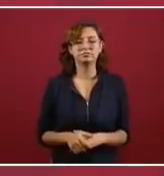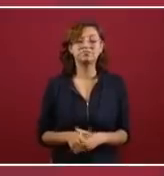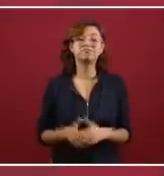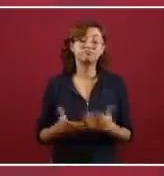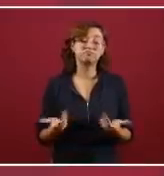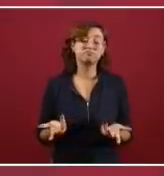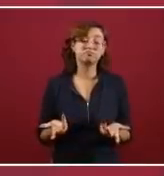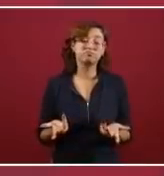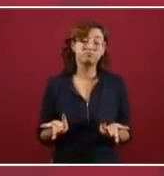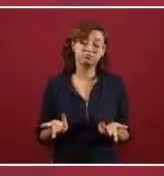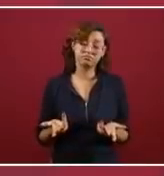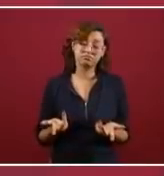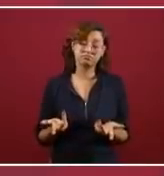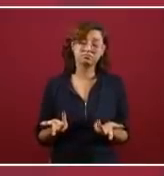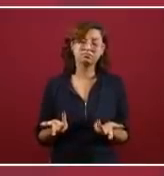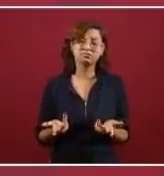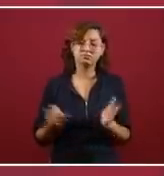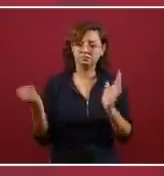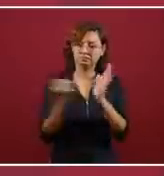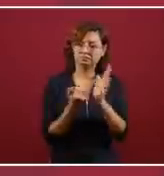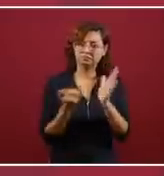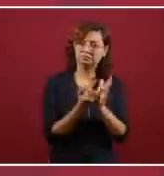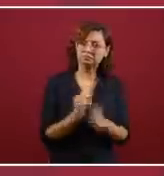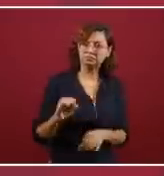Entonces, mantener una inflación